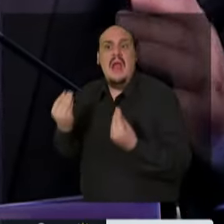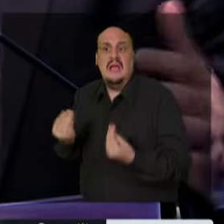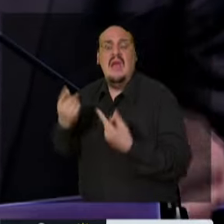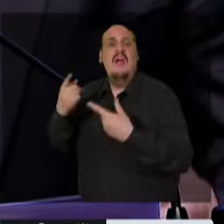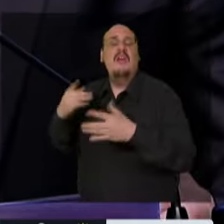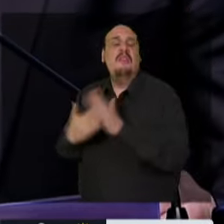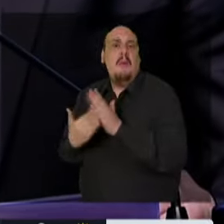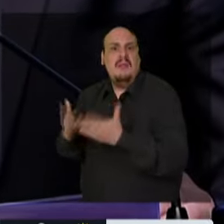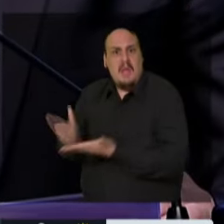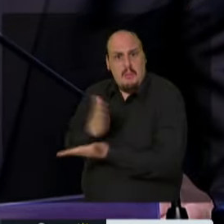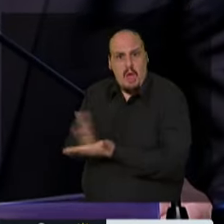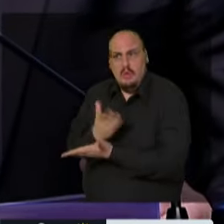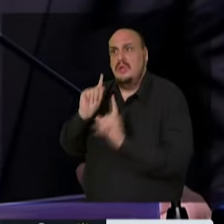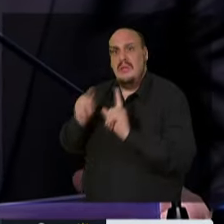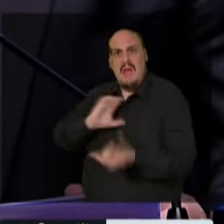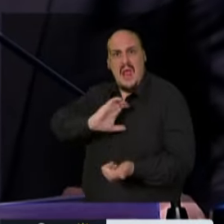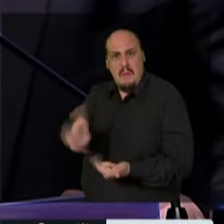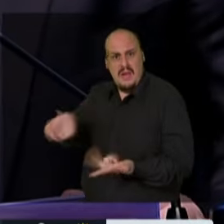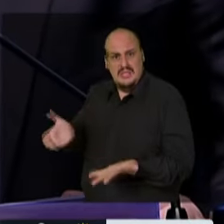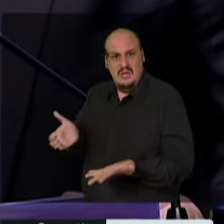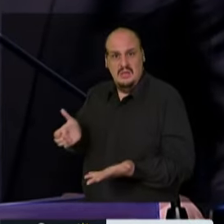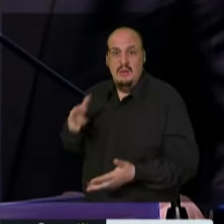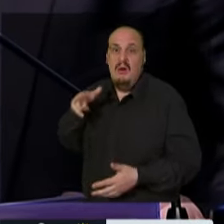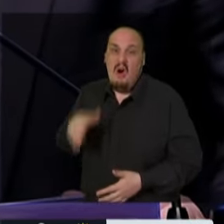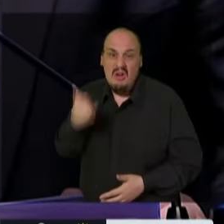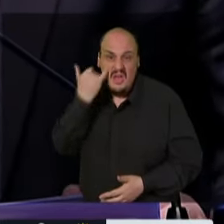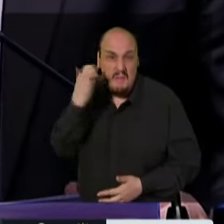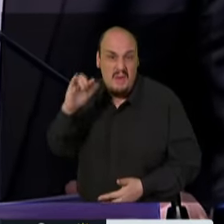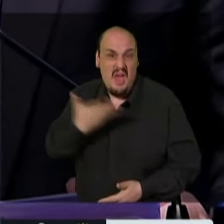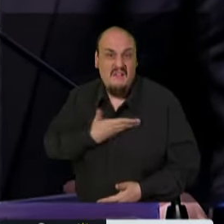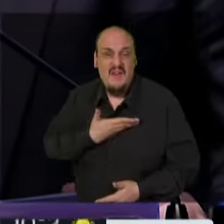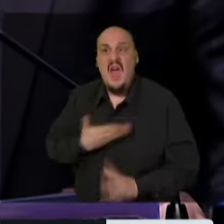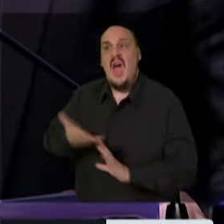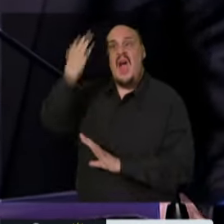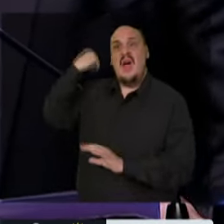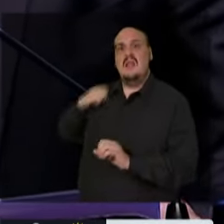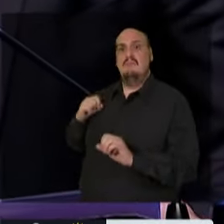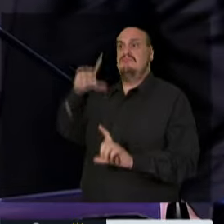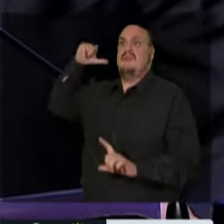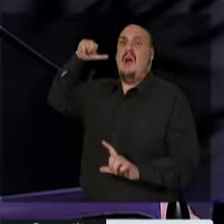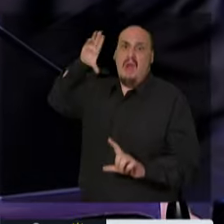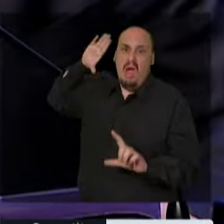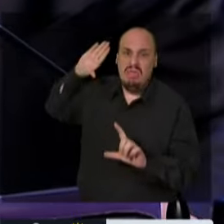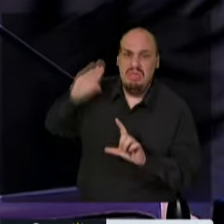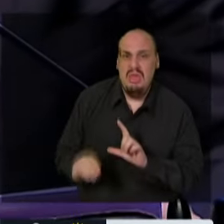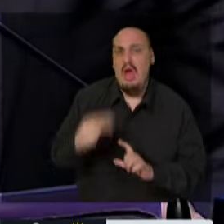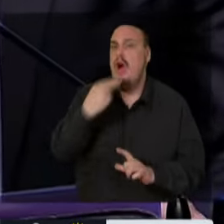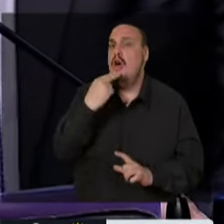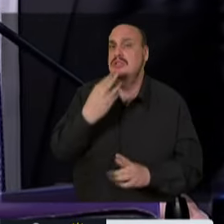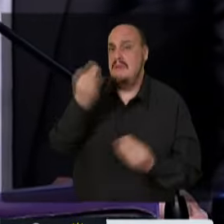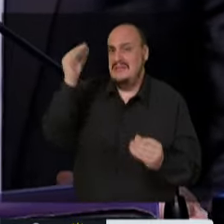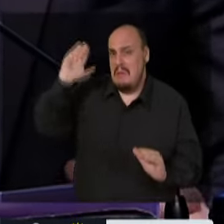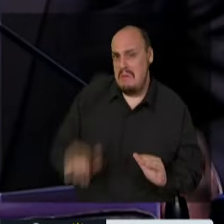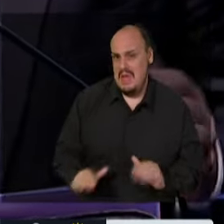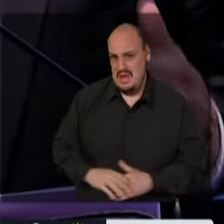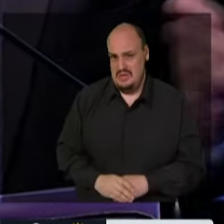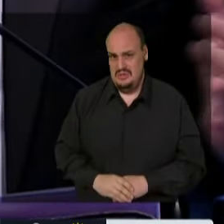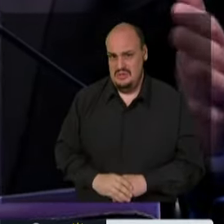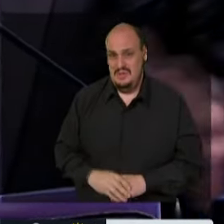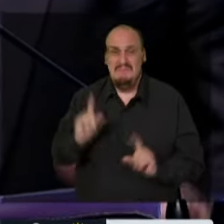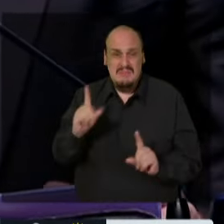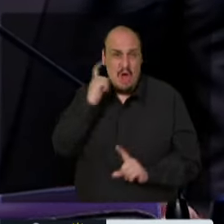lo que generan de sus inversiones? Hoy vale 11 veces menos que cuando la bestia de Kichilov la nacionalizó. Por